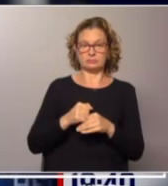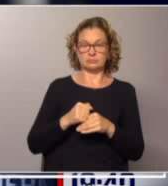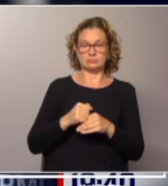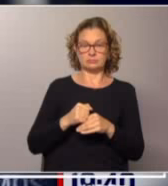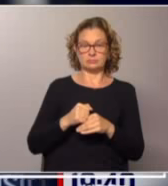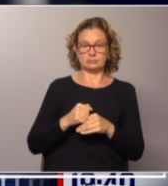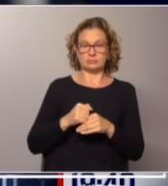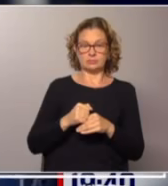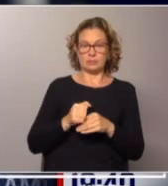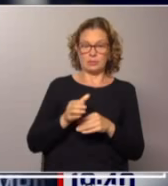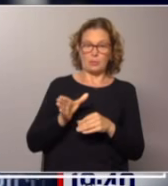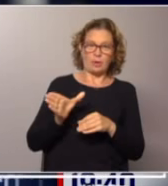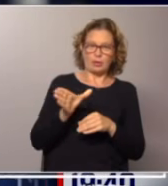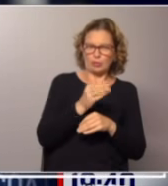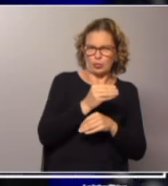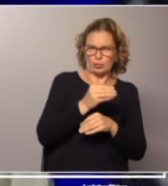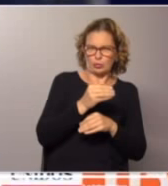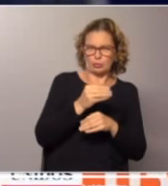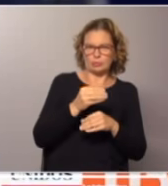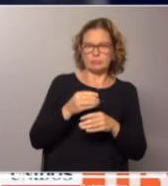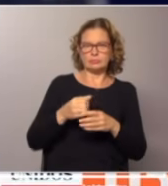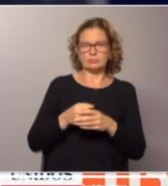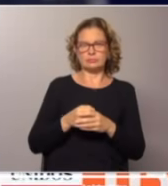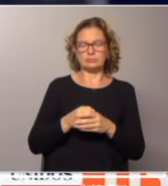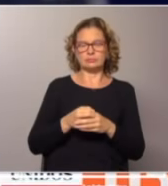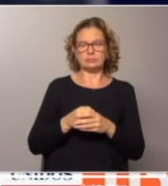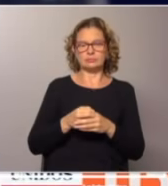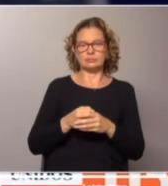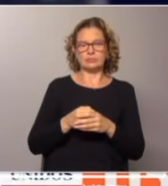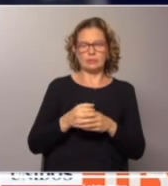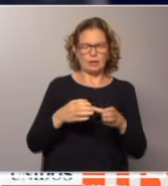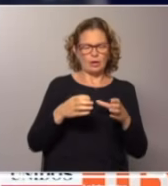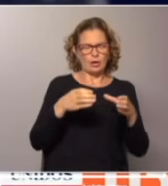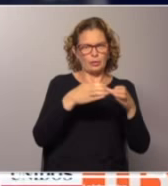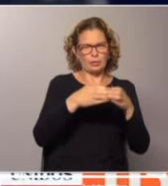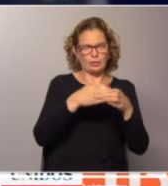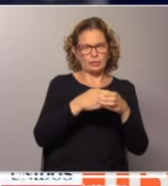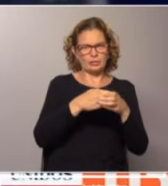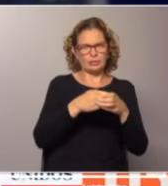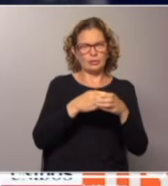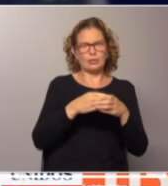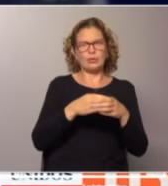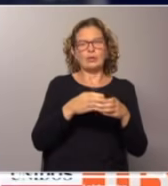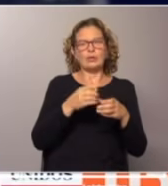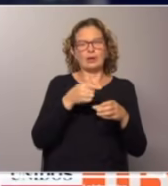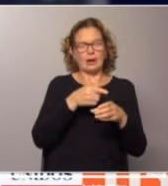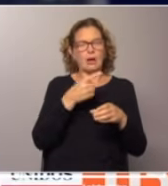vivo para nos el pueblo el congresista john lewis